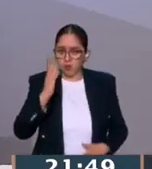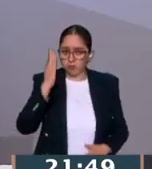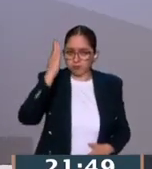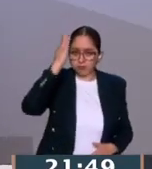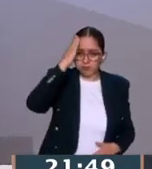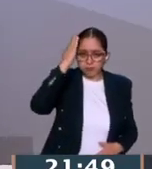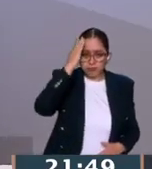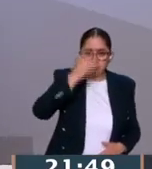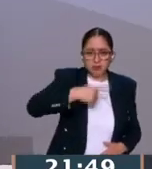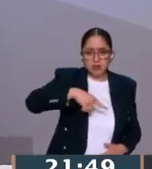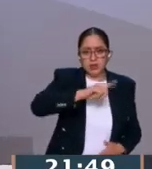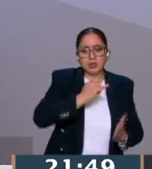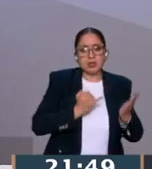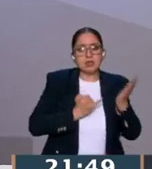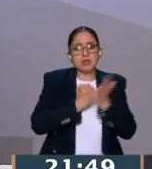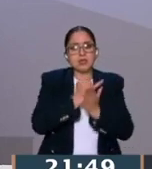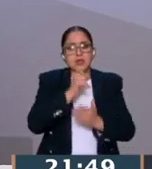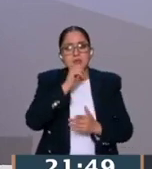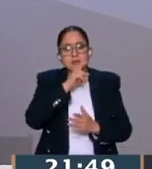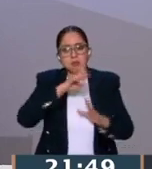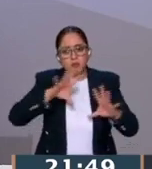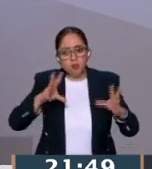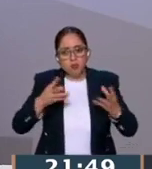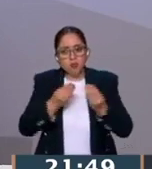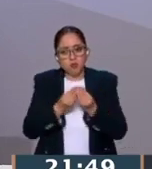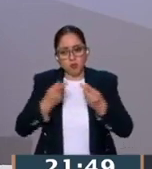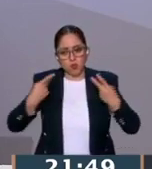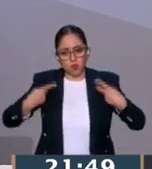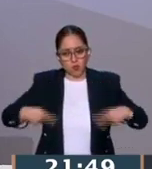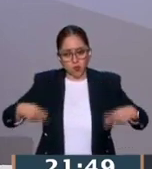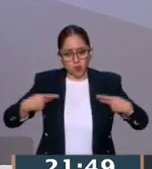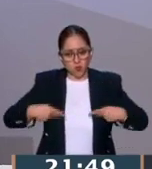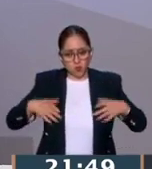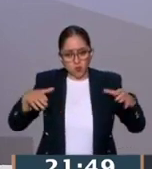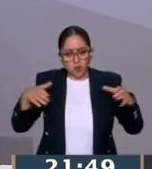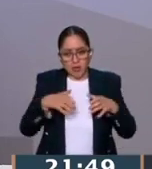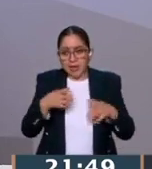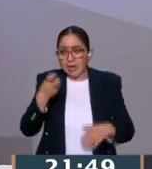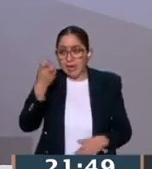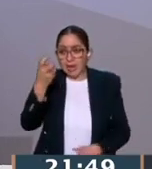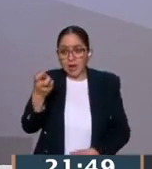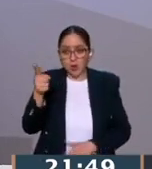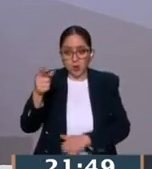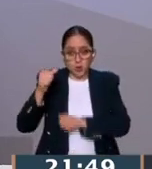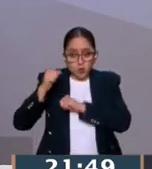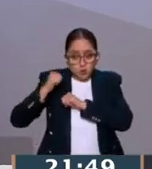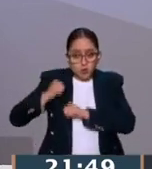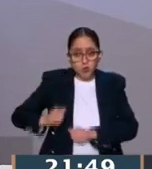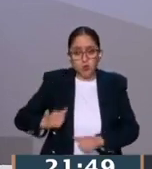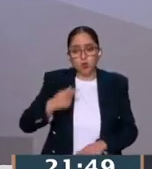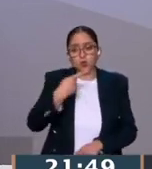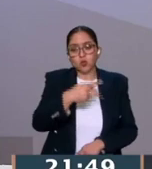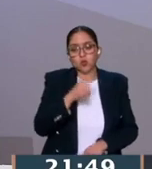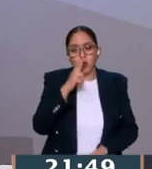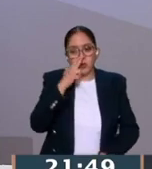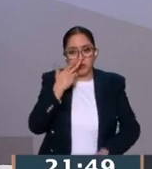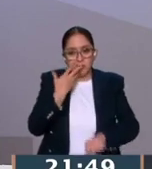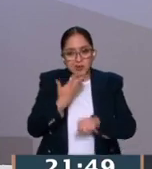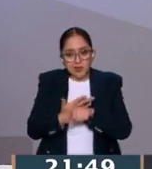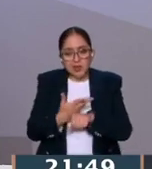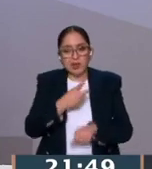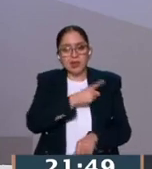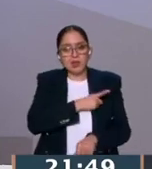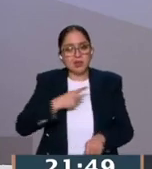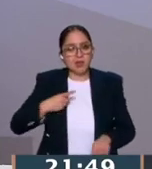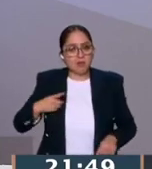por decisión de los mismos integrantes de estas bandas, solo por decisión. Ellos deben de asumir una responsabilidad y